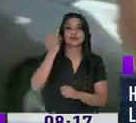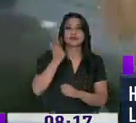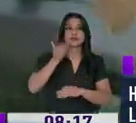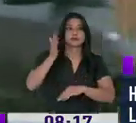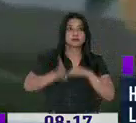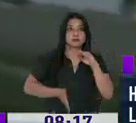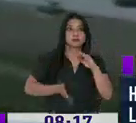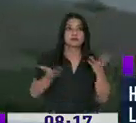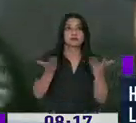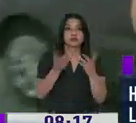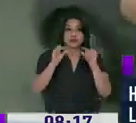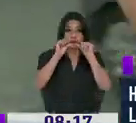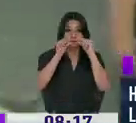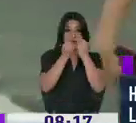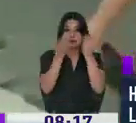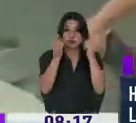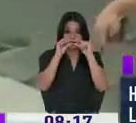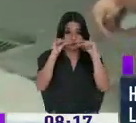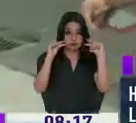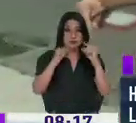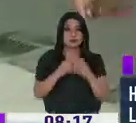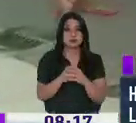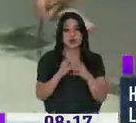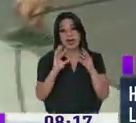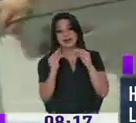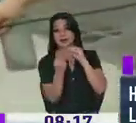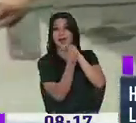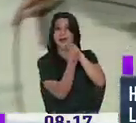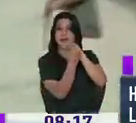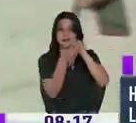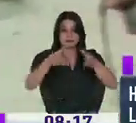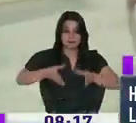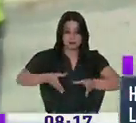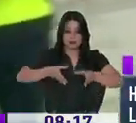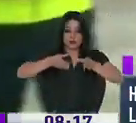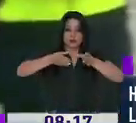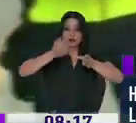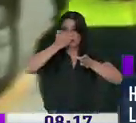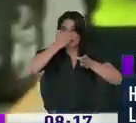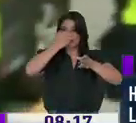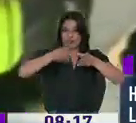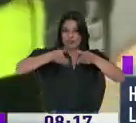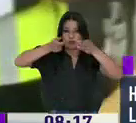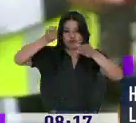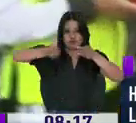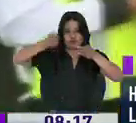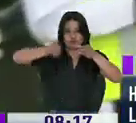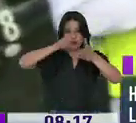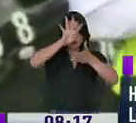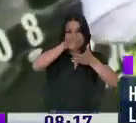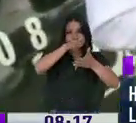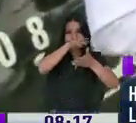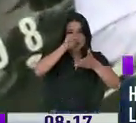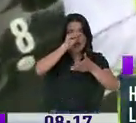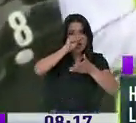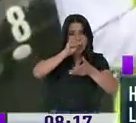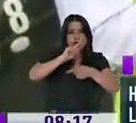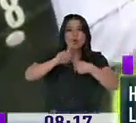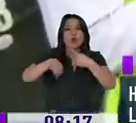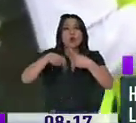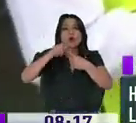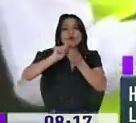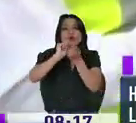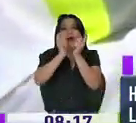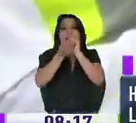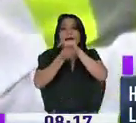caducidad? ¿Dónde se mira la fecha de caducidad? En la parte trasera, por lo general, tienen un cronograma en el cual le indica cuándo es la fecha